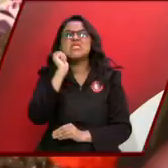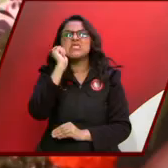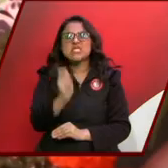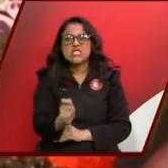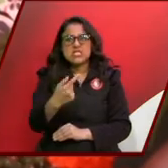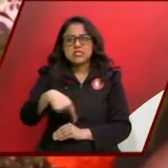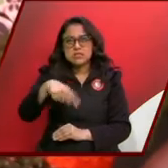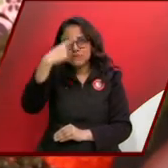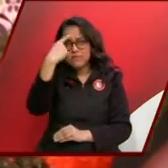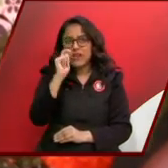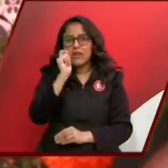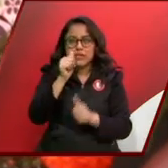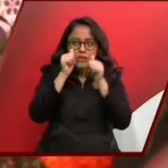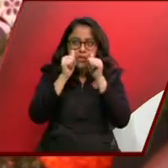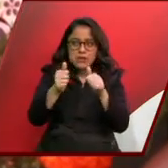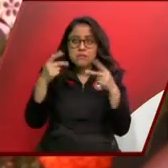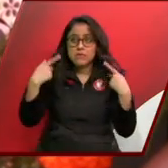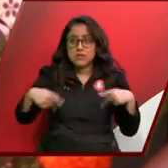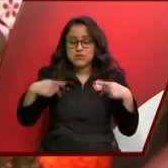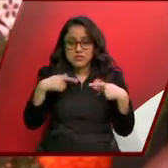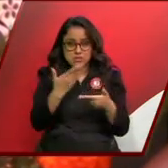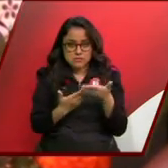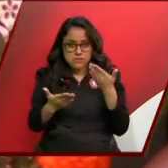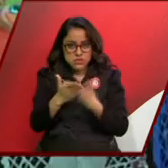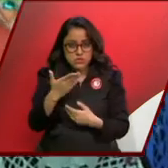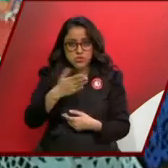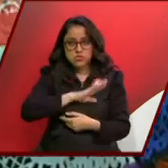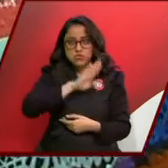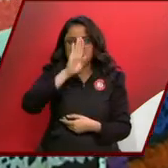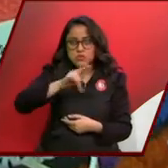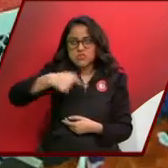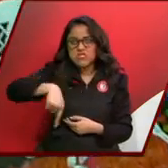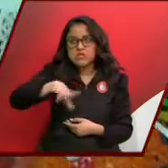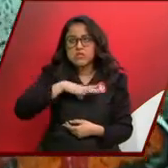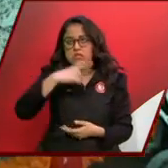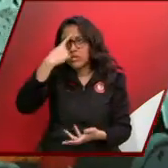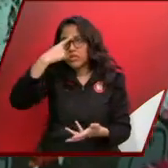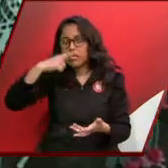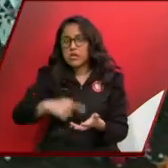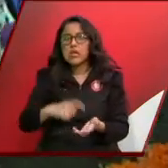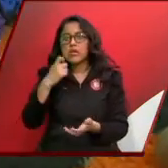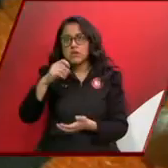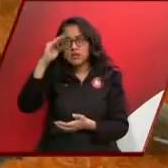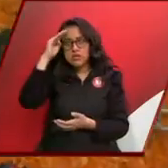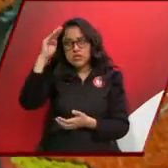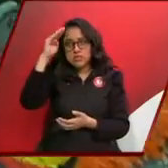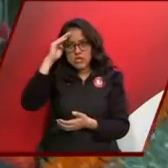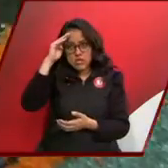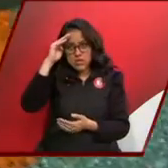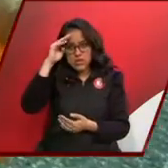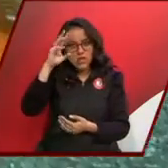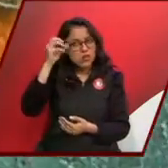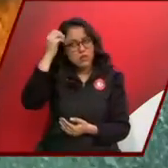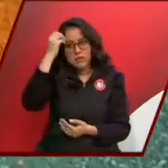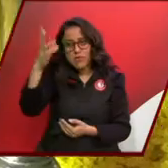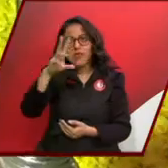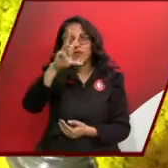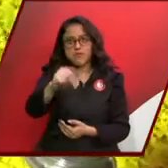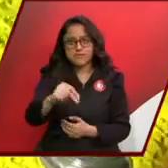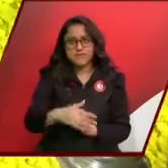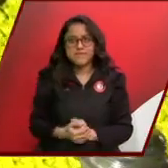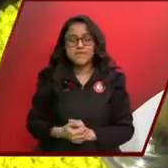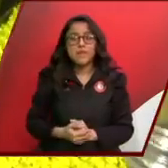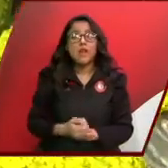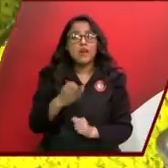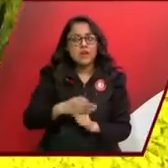una manera de dar atención y servicio a los muertos, quienes se cree obtienen conciencia de que no han sido olvidados y de